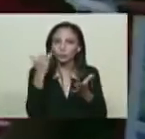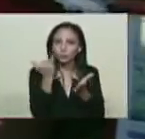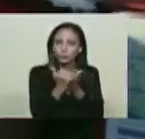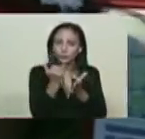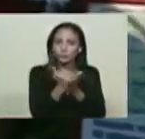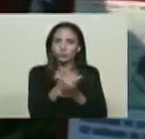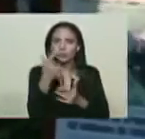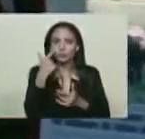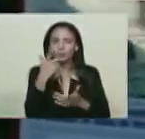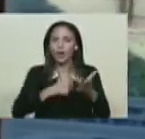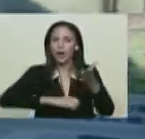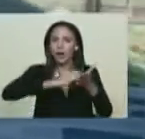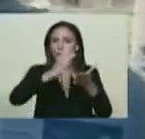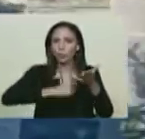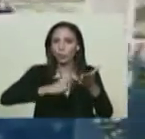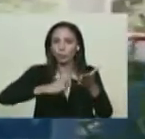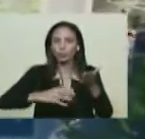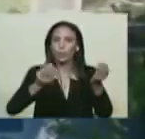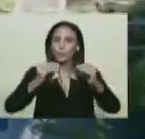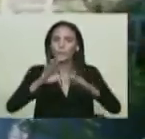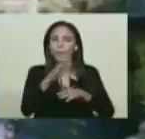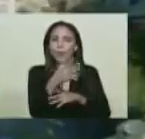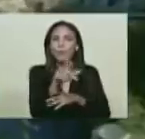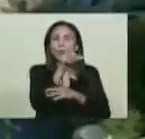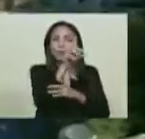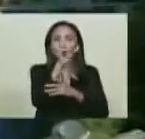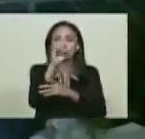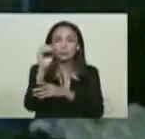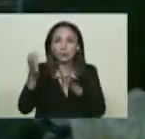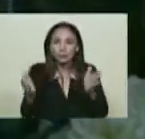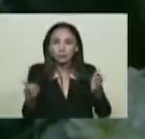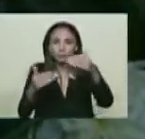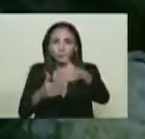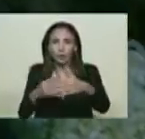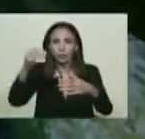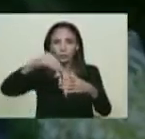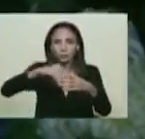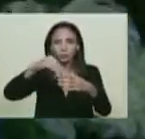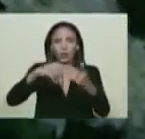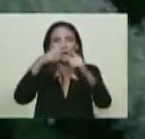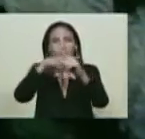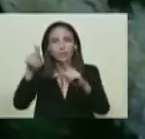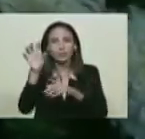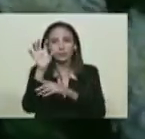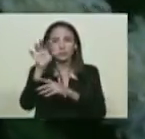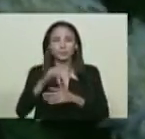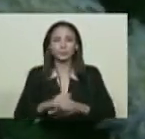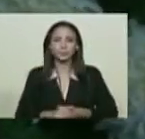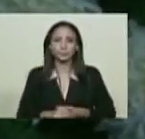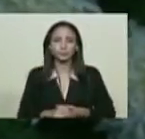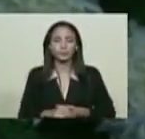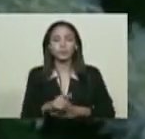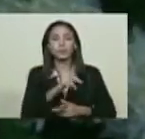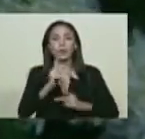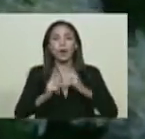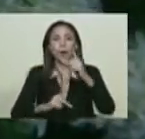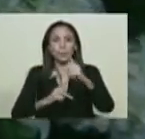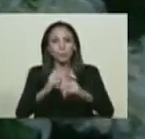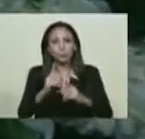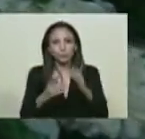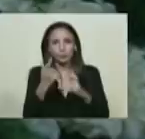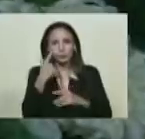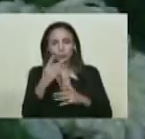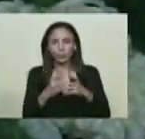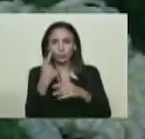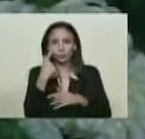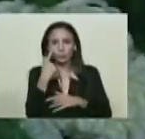Tenemos contratos para enviar más de 100 cajas semanales hacia Moscú de este producto. Este producto es de